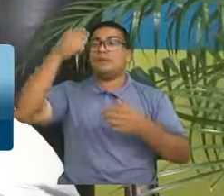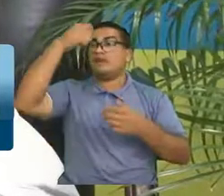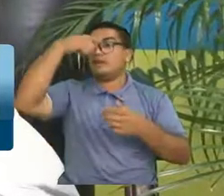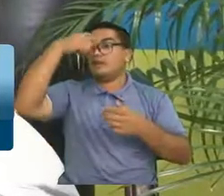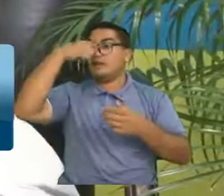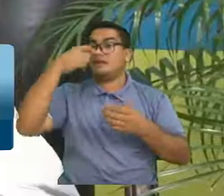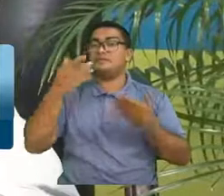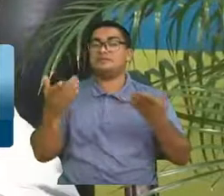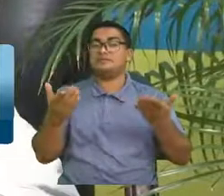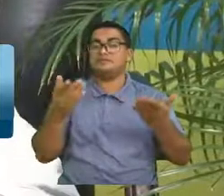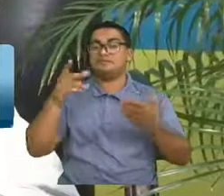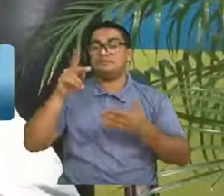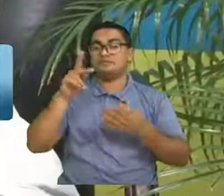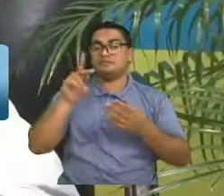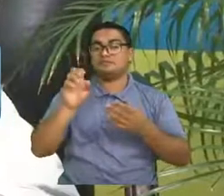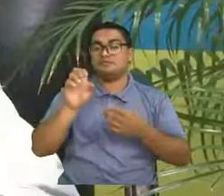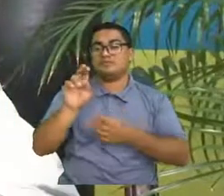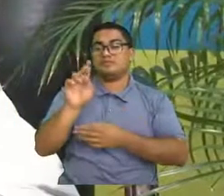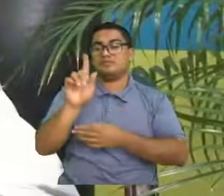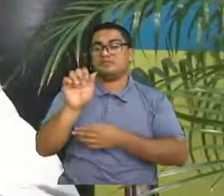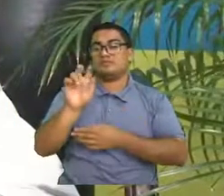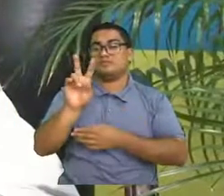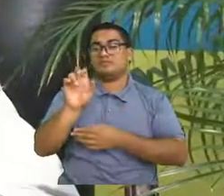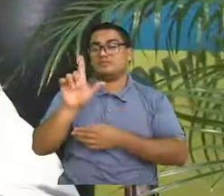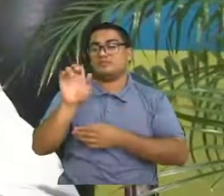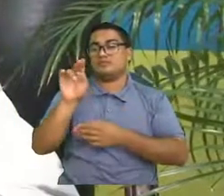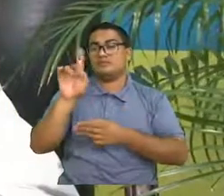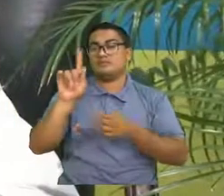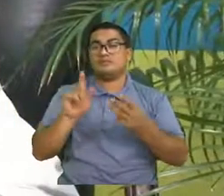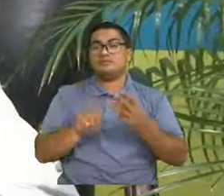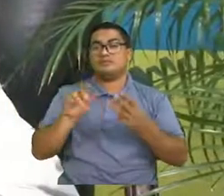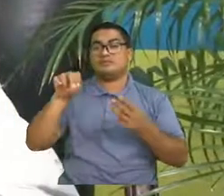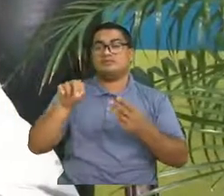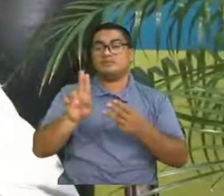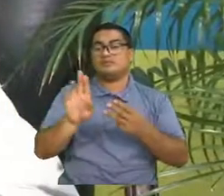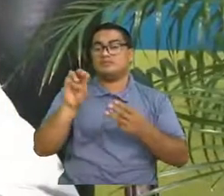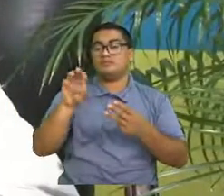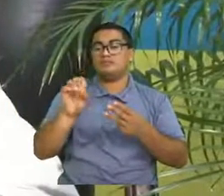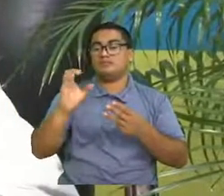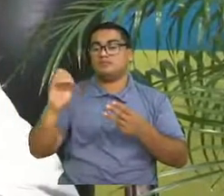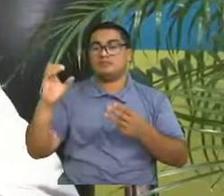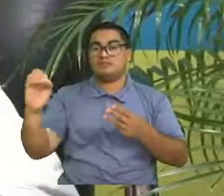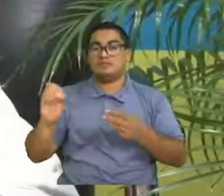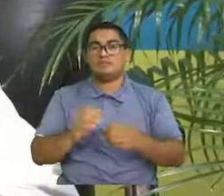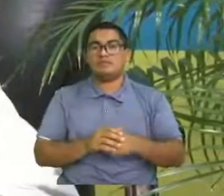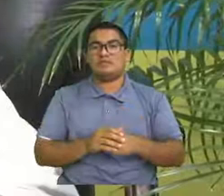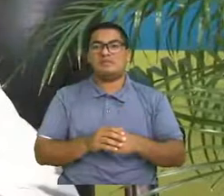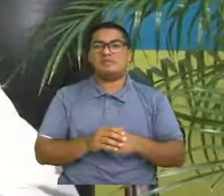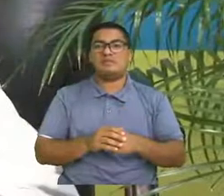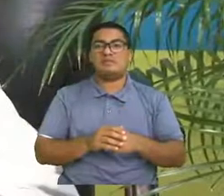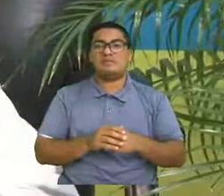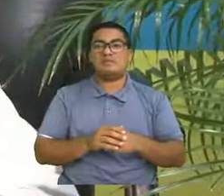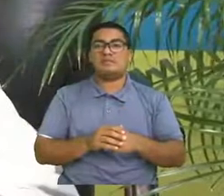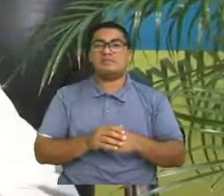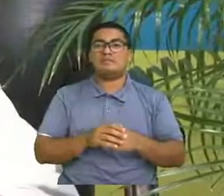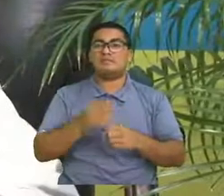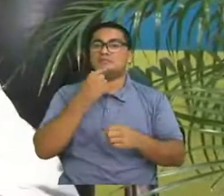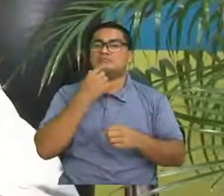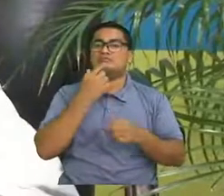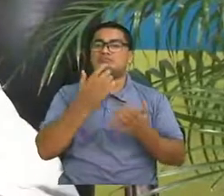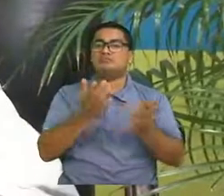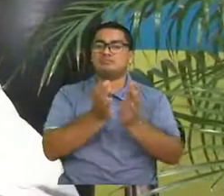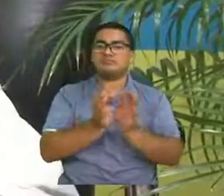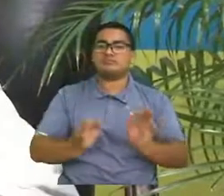gotitas, la pentavalente y lo que es la neumococo. Ya. Miro que se repiten las dosis. ¿Por qué es